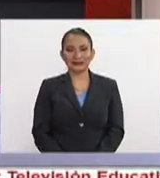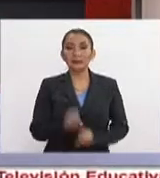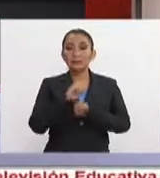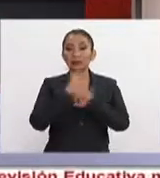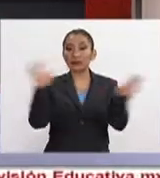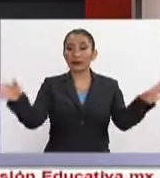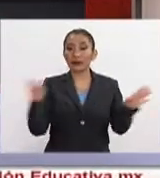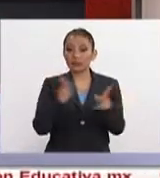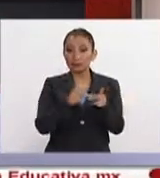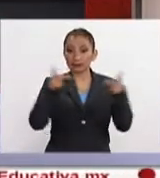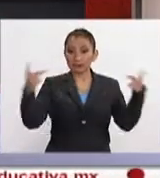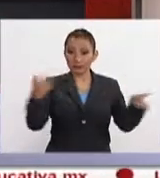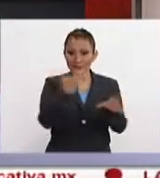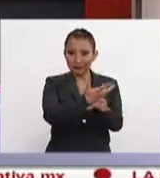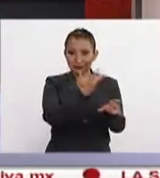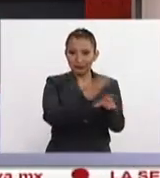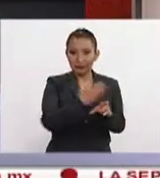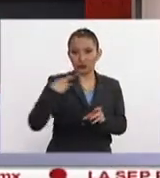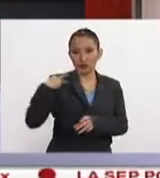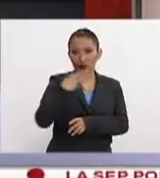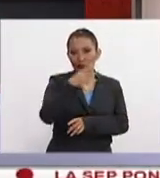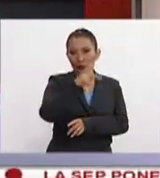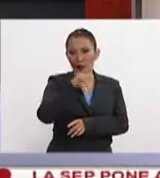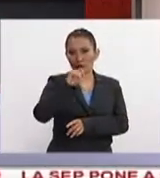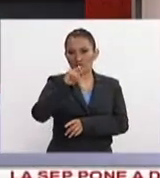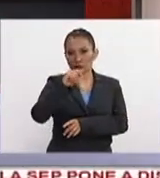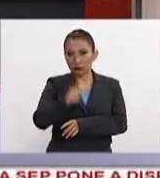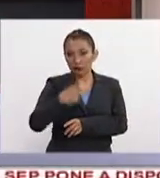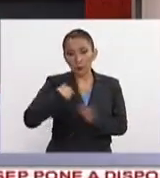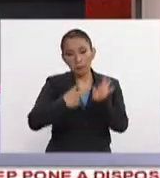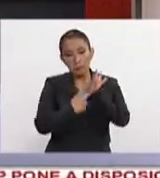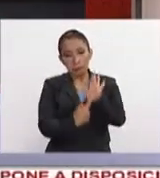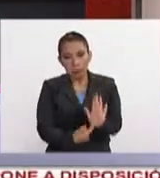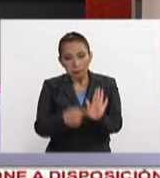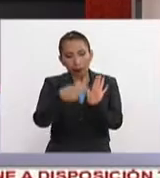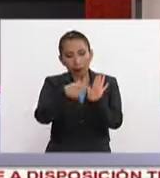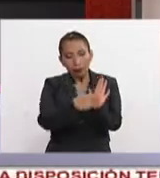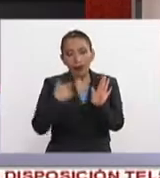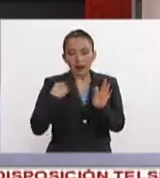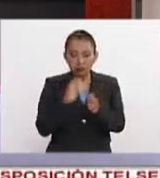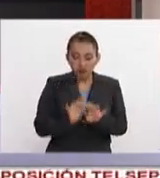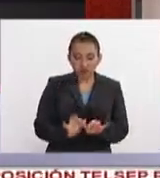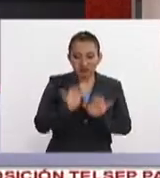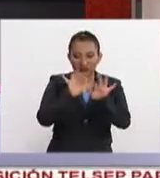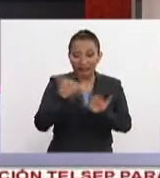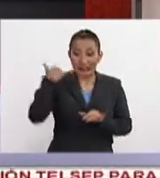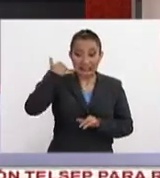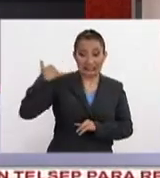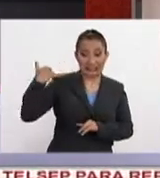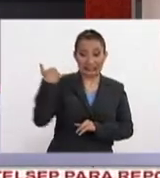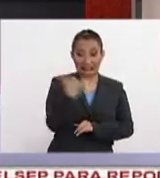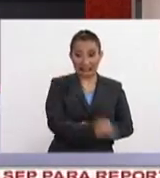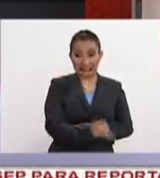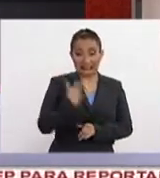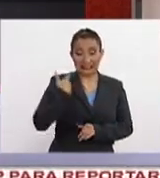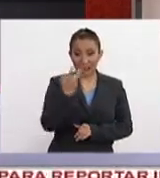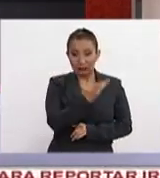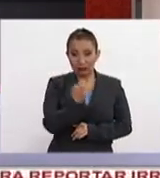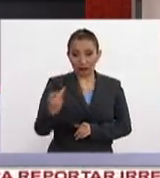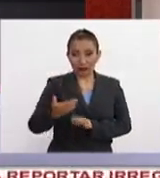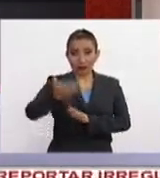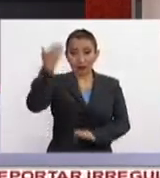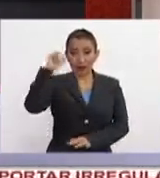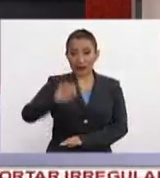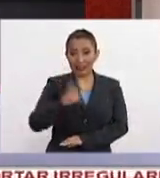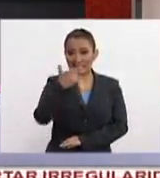Así es, el diario estadounidense The Washington Post reveló la transcripción de la llamada telefónica que sostuvieron el